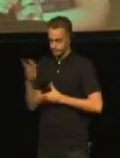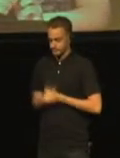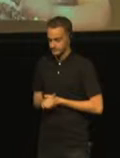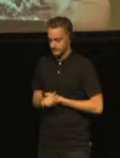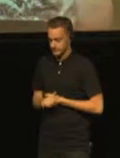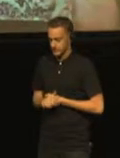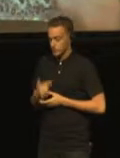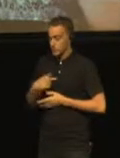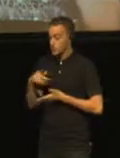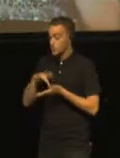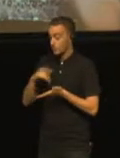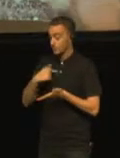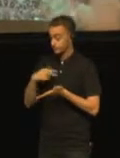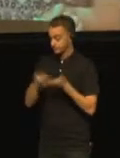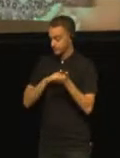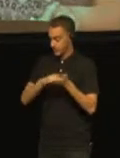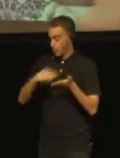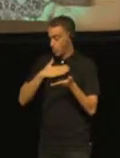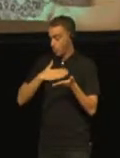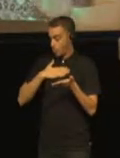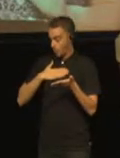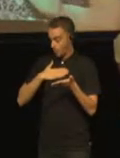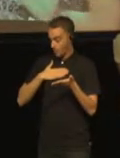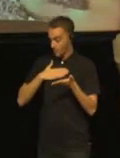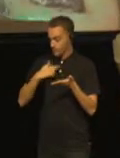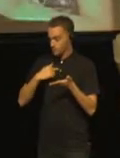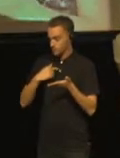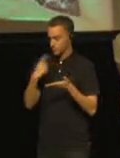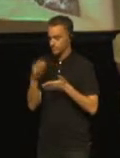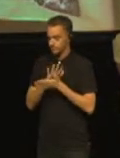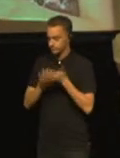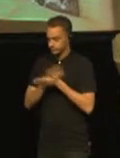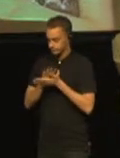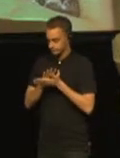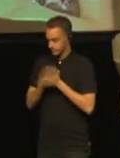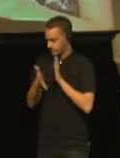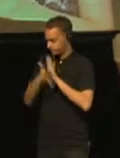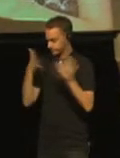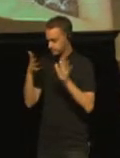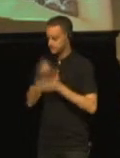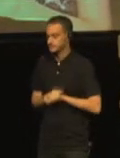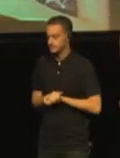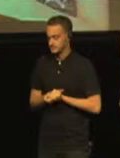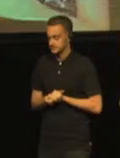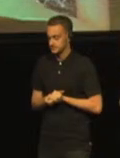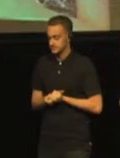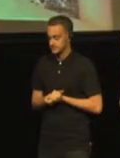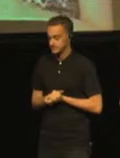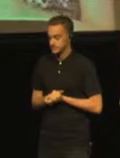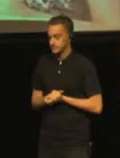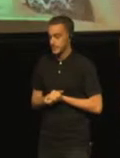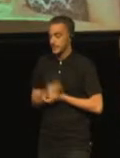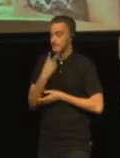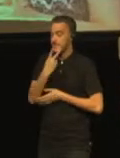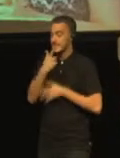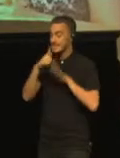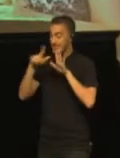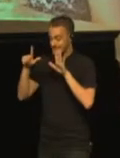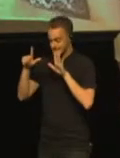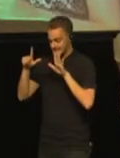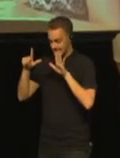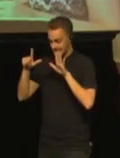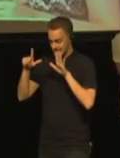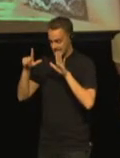Cuando hablo en inglés, realmente me siento tan cómoda que pongo la turbo. Bueno, 27 conjuntos de información